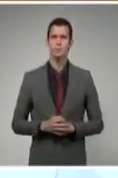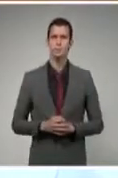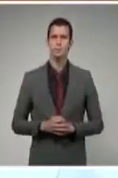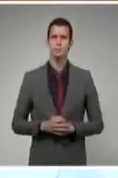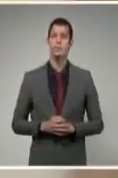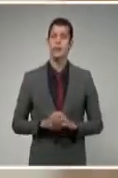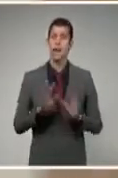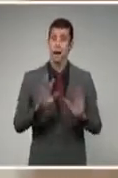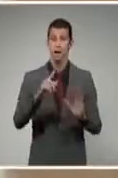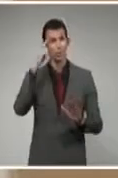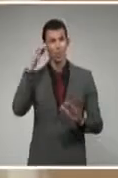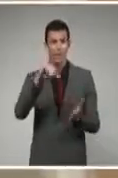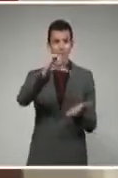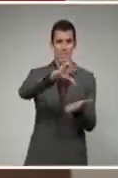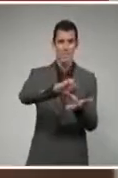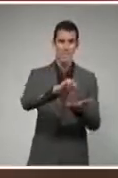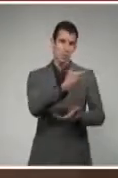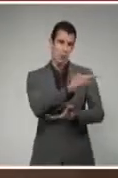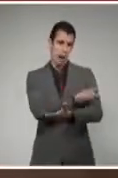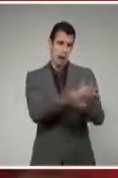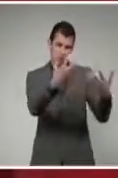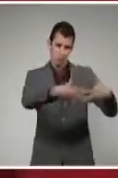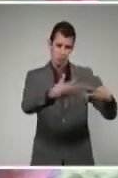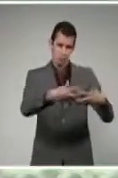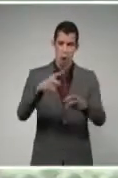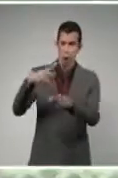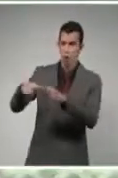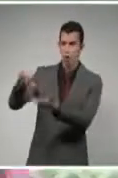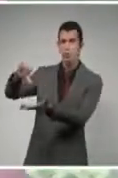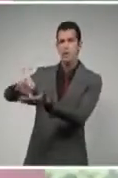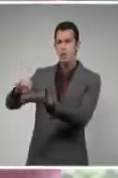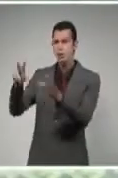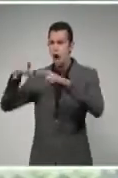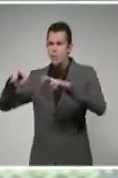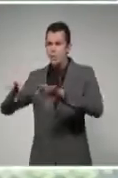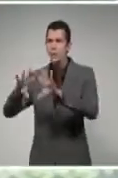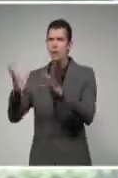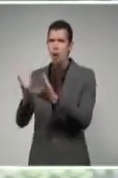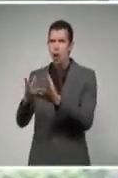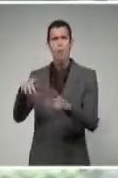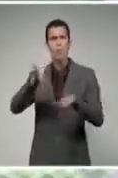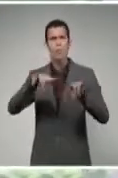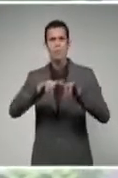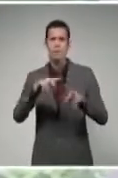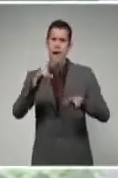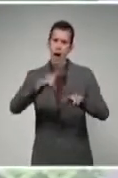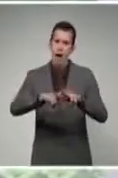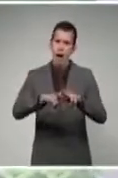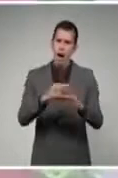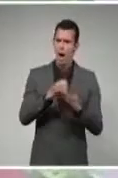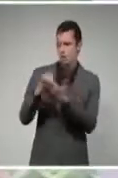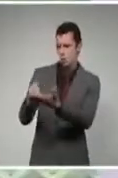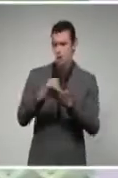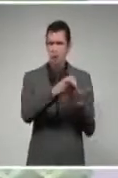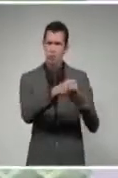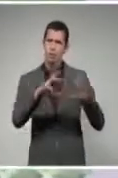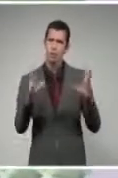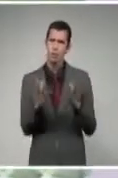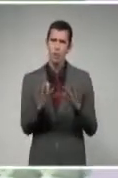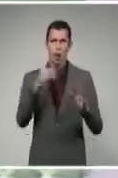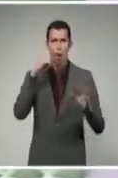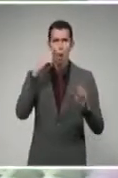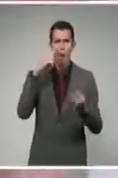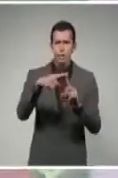Instituto Finlay de Vacunas. Ellos pueden saber en cada uno de los vacunatorios a qué hora llega el producto, a qué hora se inicia cada uno